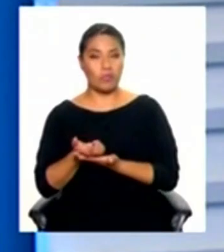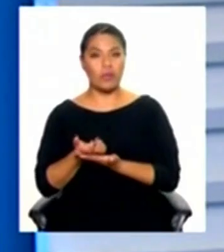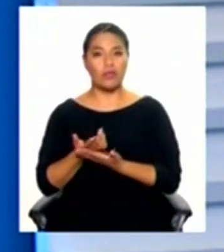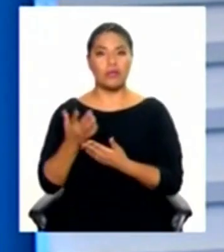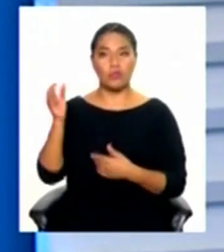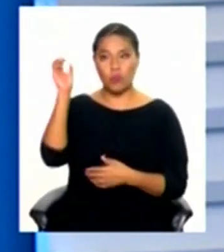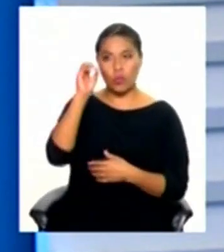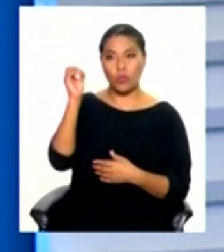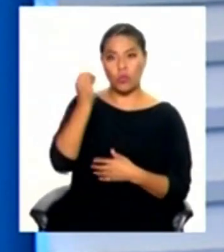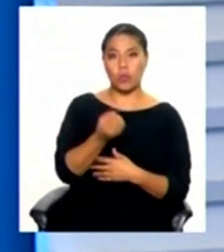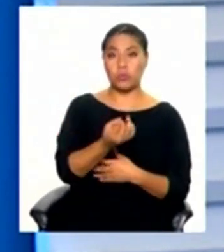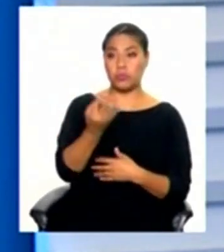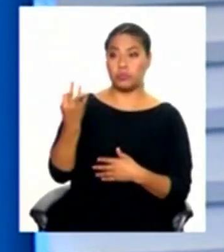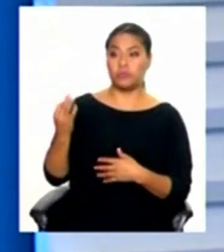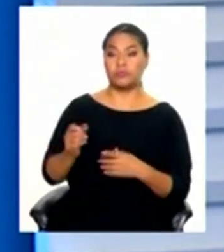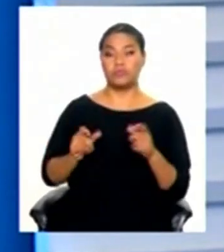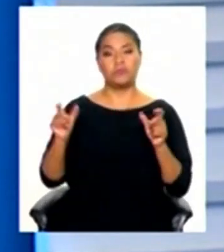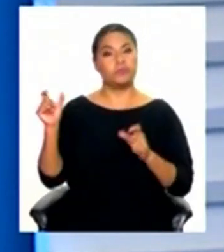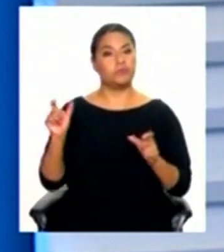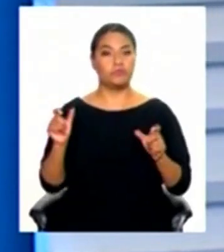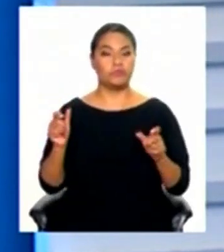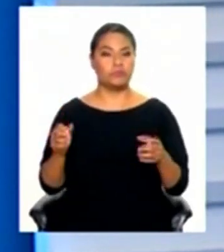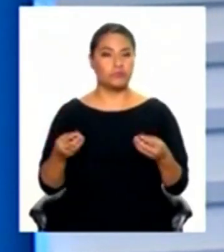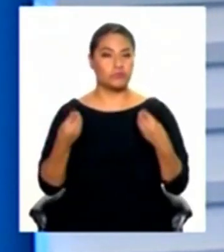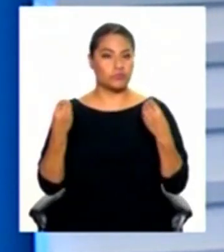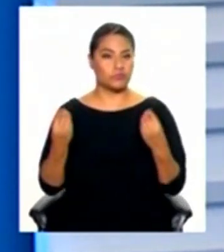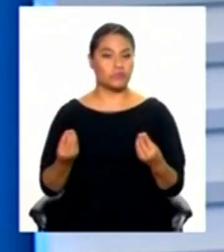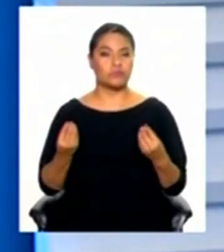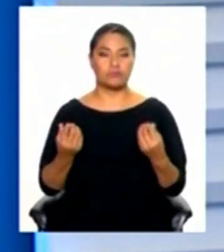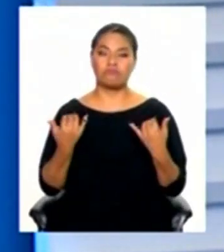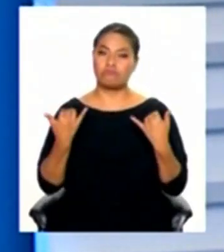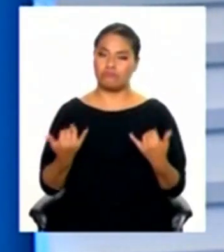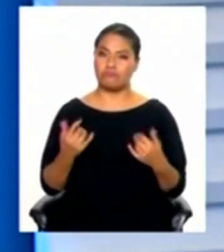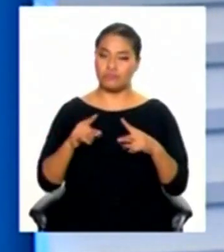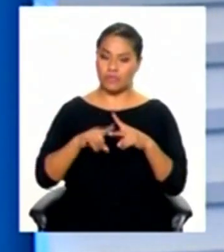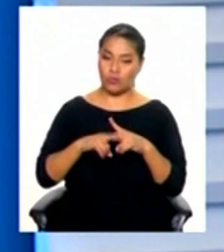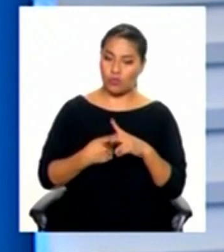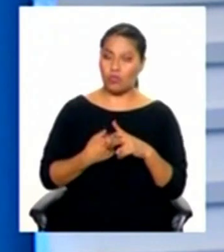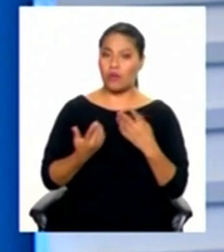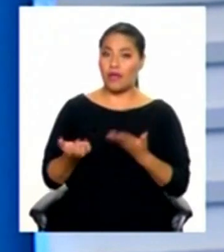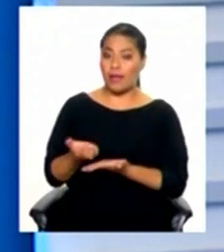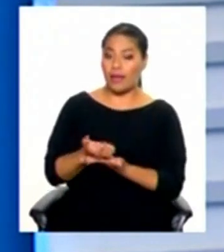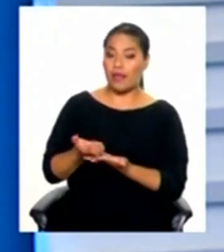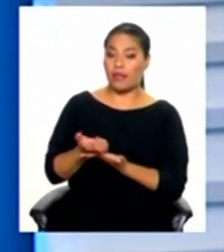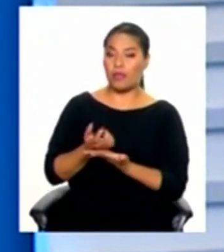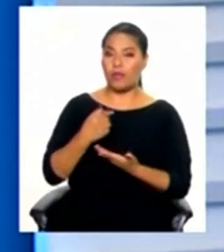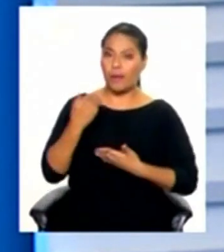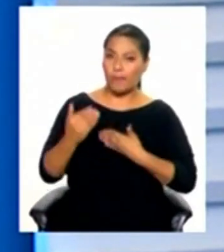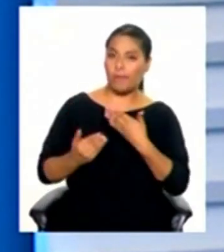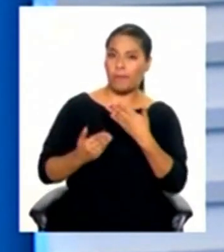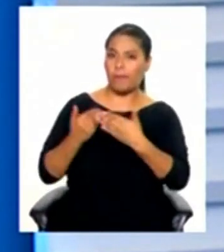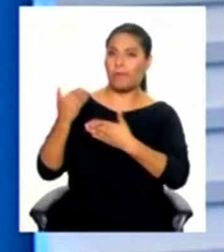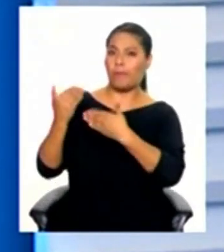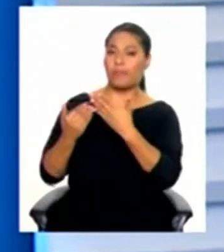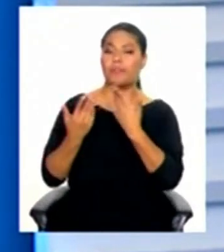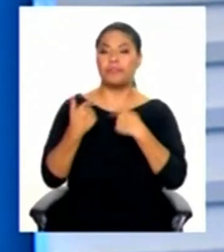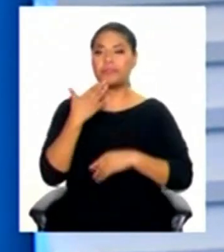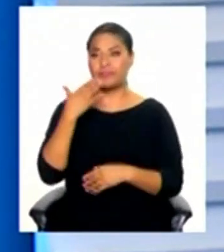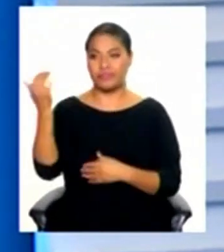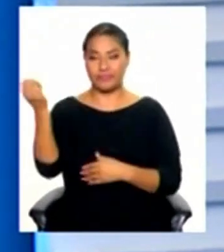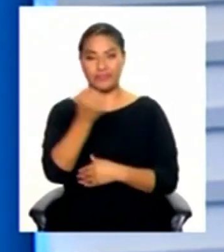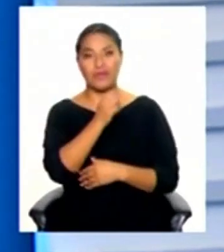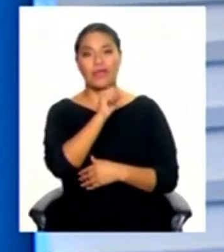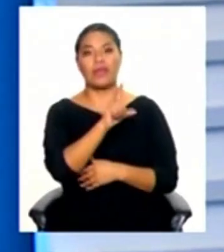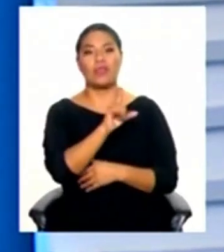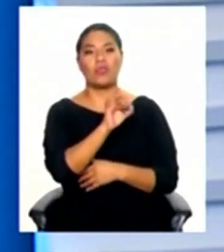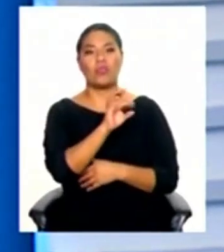en la opinión pública porque quisiéramos saber en verdad cómo es que está empezando a evolucionar la economía peruana y para eso Hemos invitado a Eduardo recova